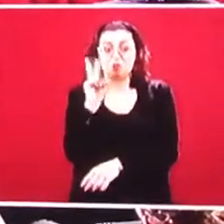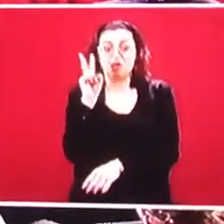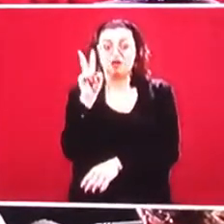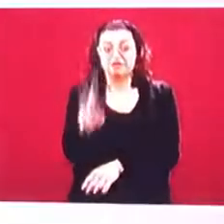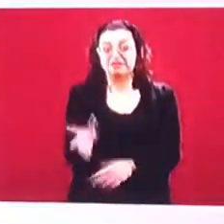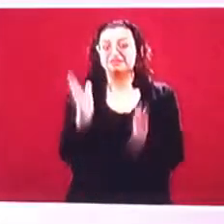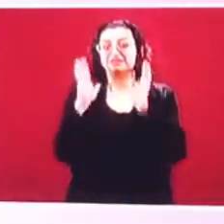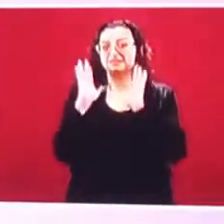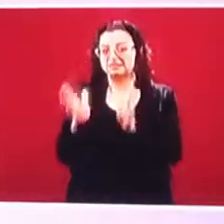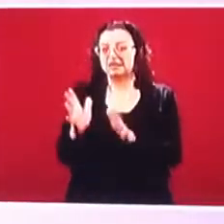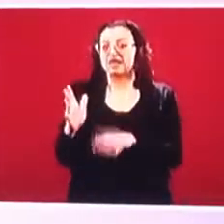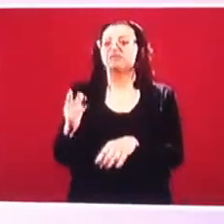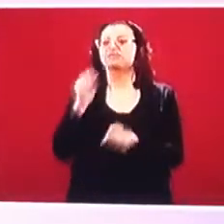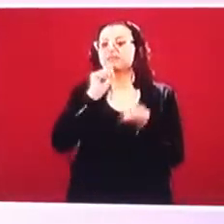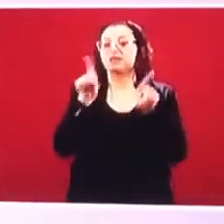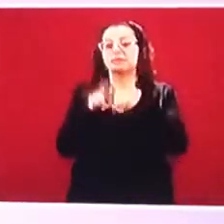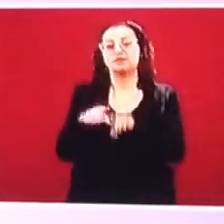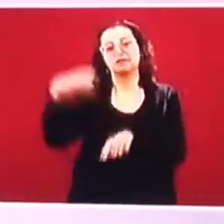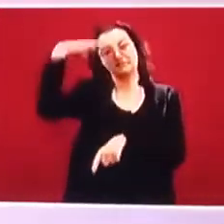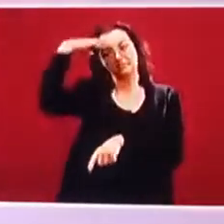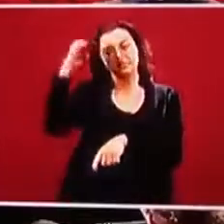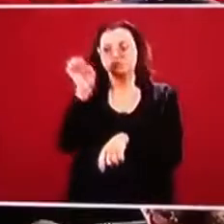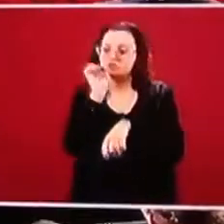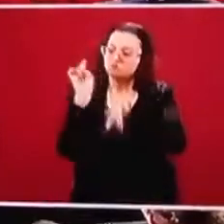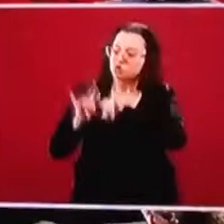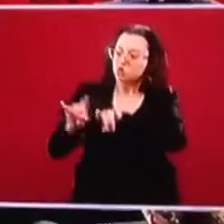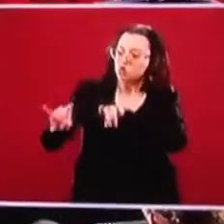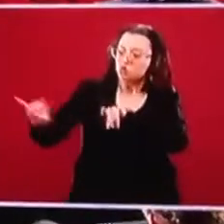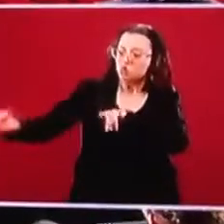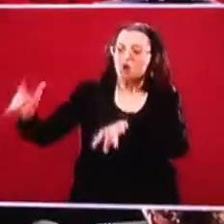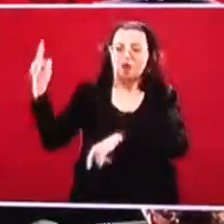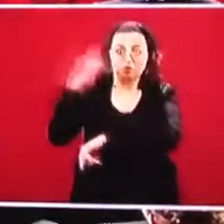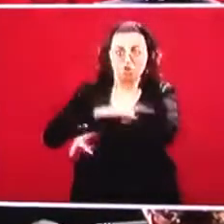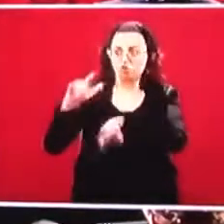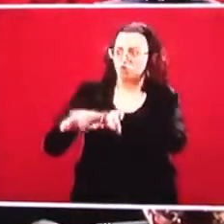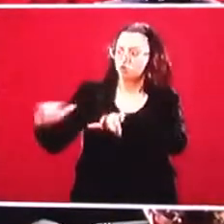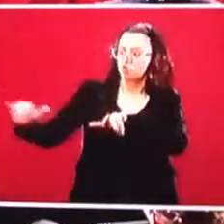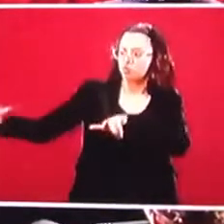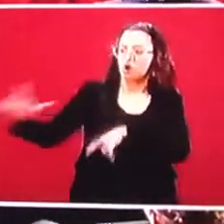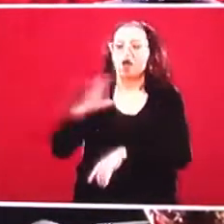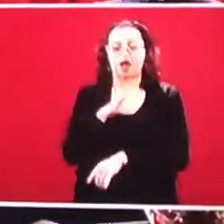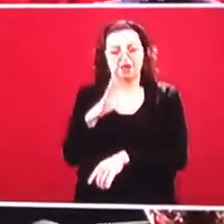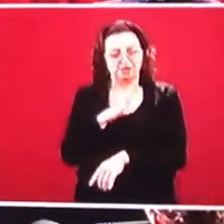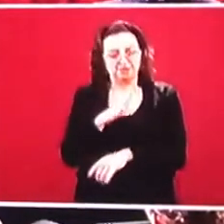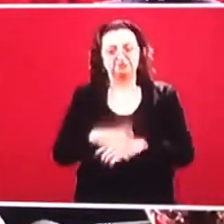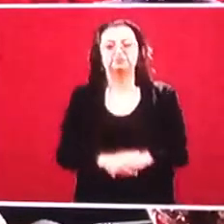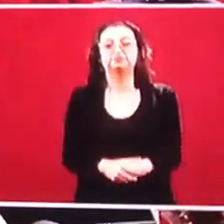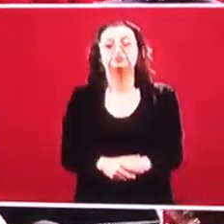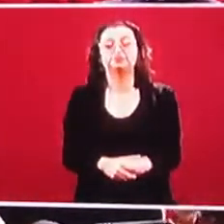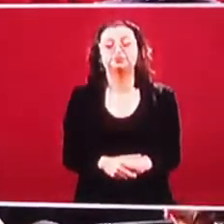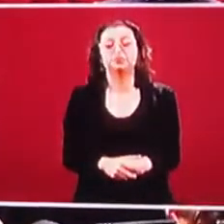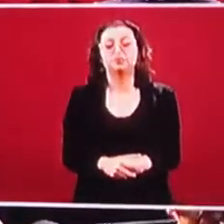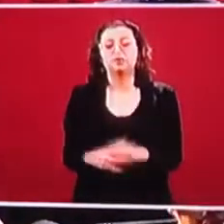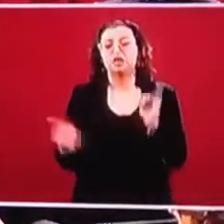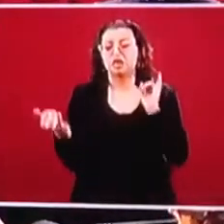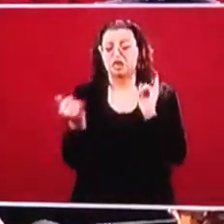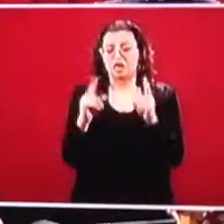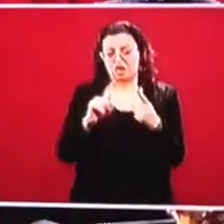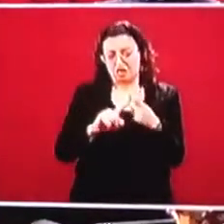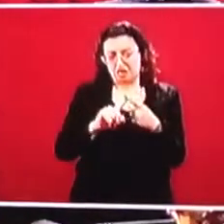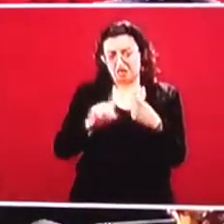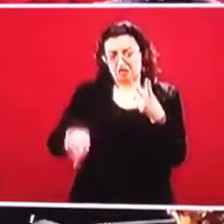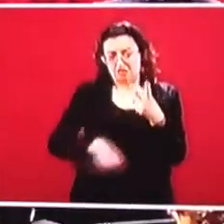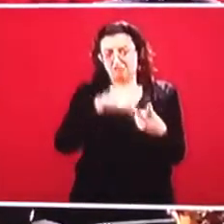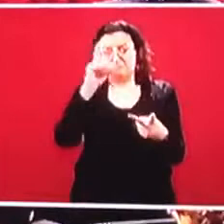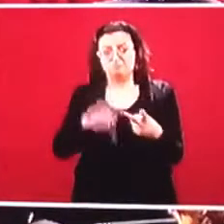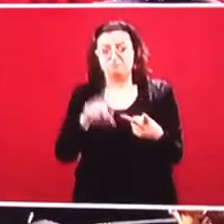fallecimientos a causa de este COVID-19. Se trata pues de tener herramientas para tratar de agredirlo